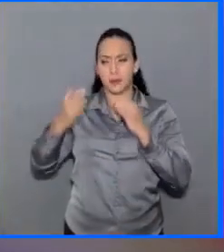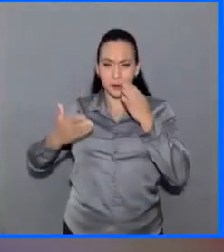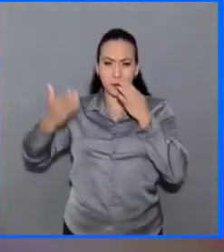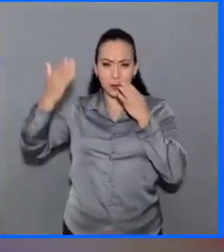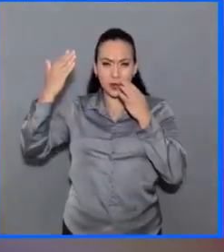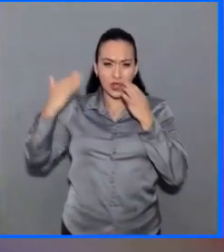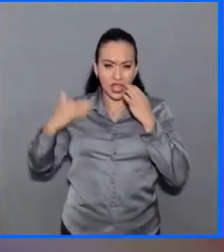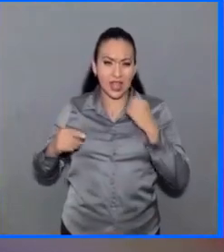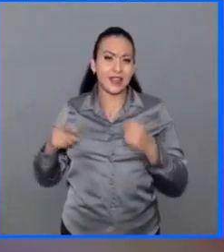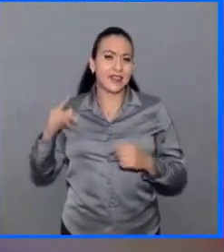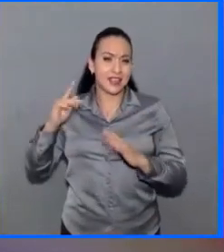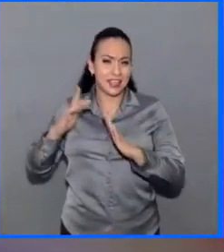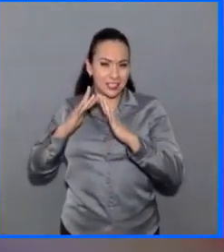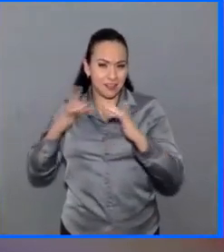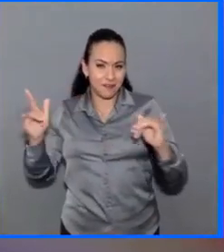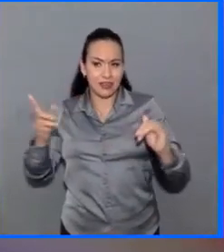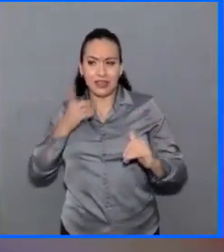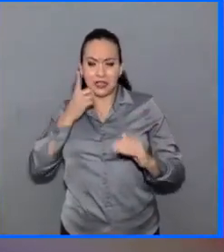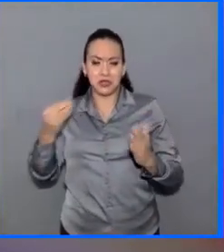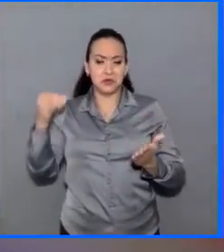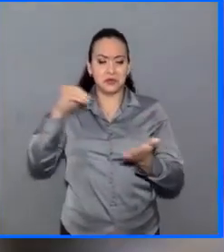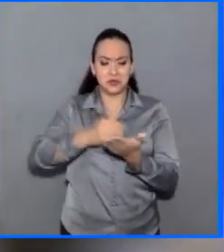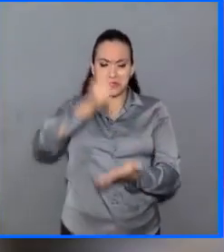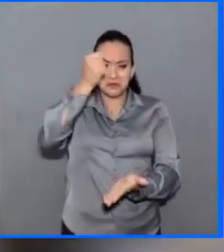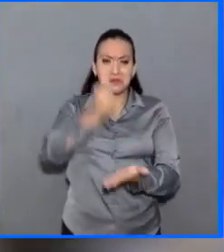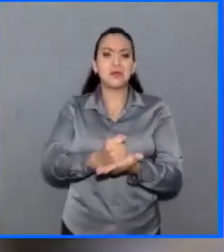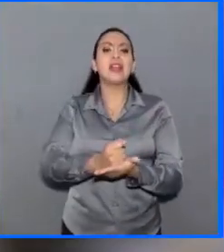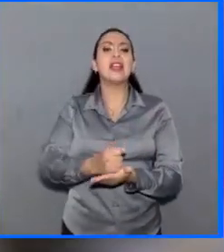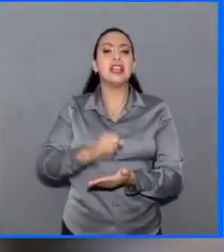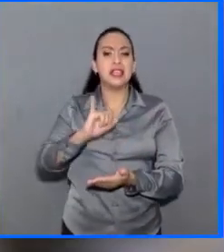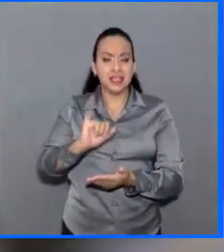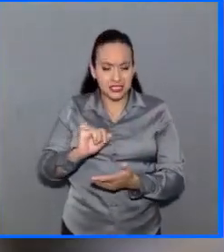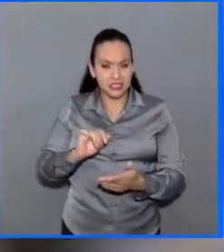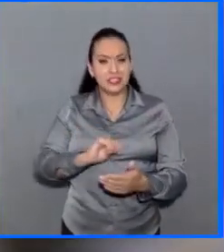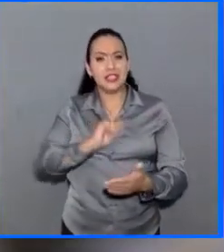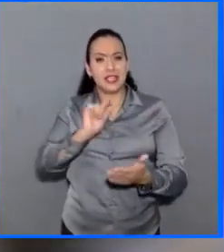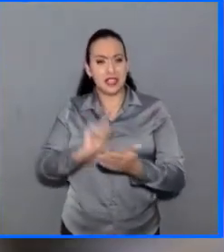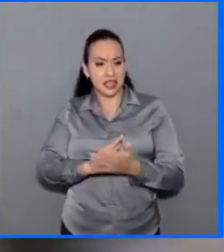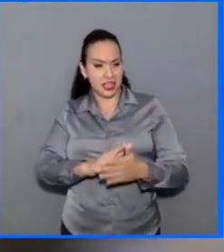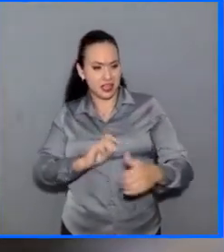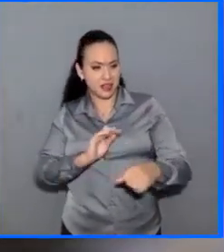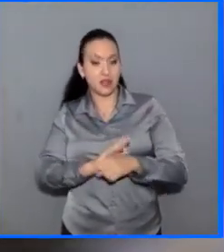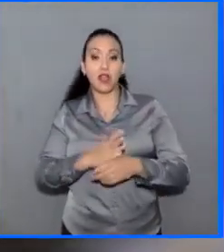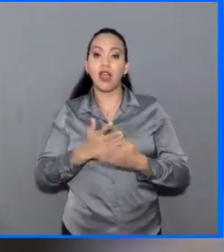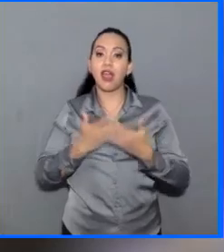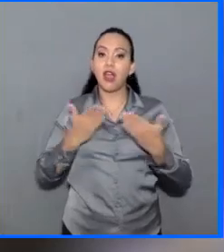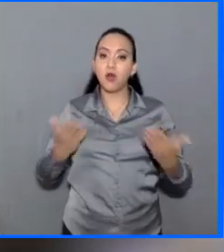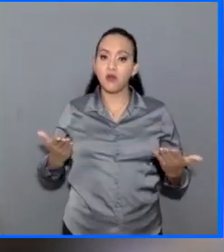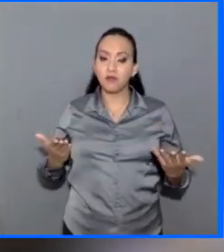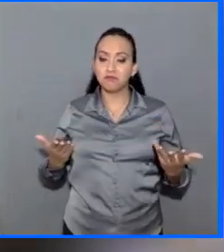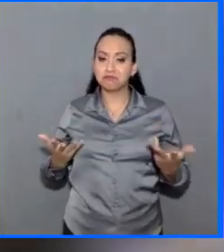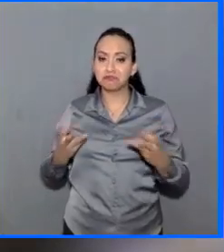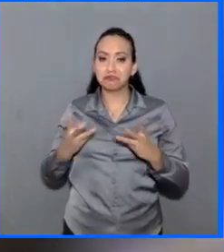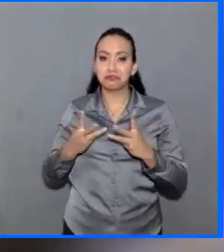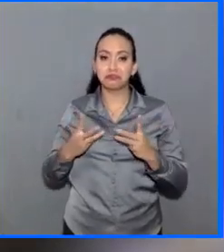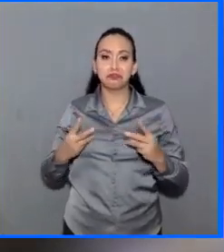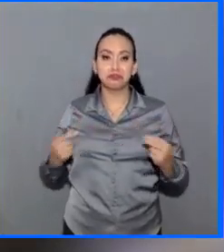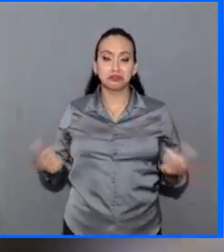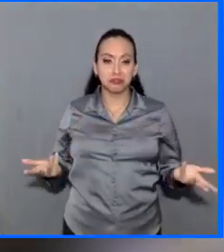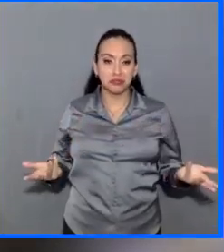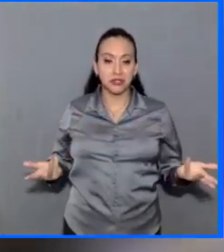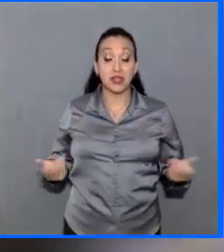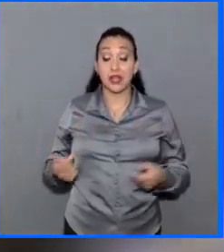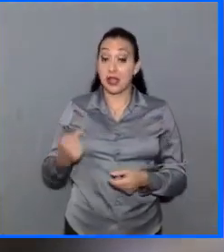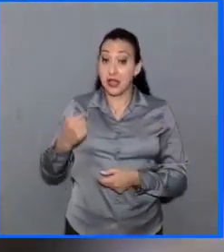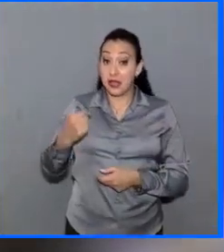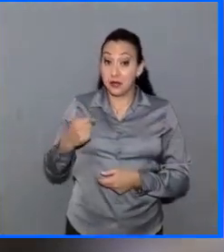esa garantía la teníamos enarbolada. Repito, pero lo que creo que debemos, en